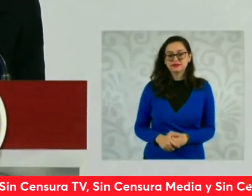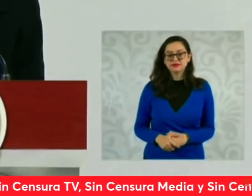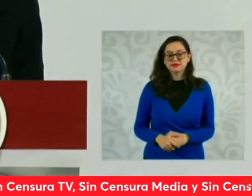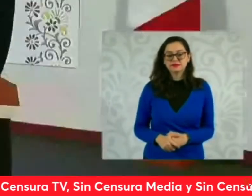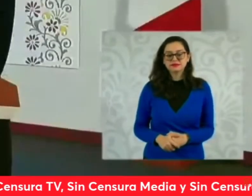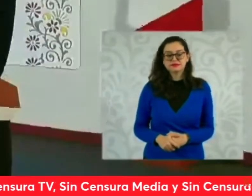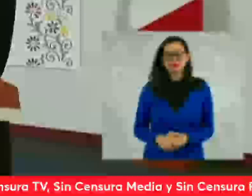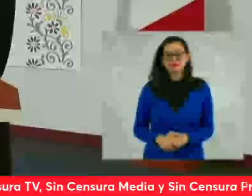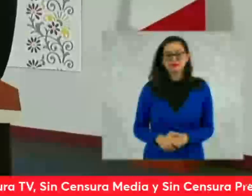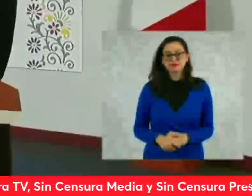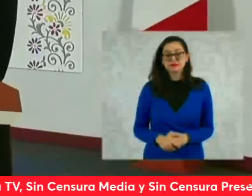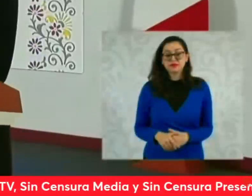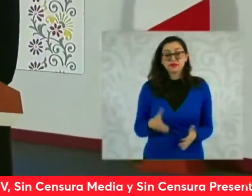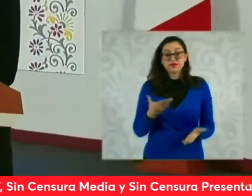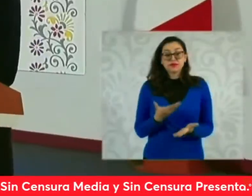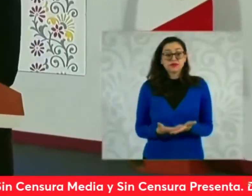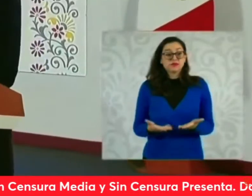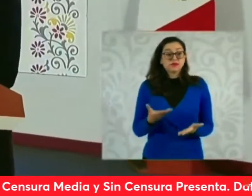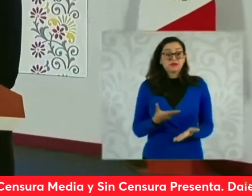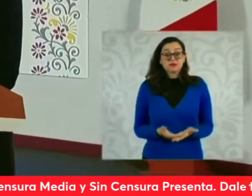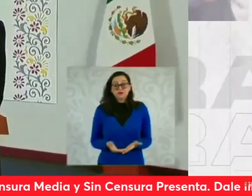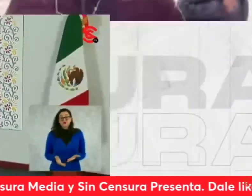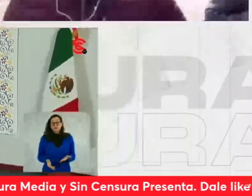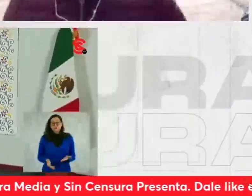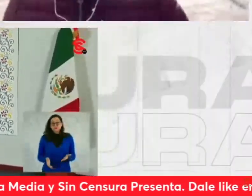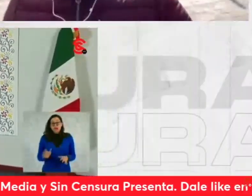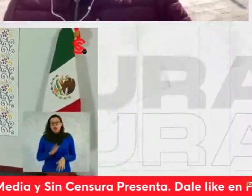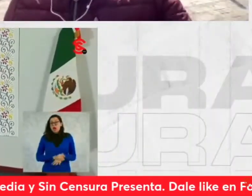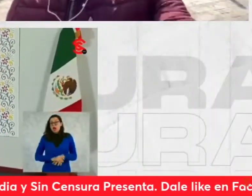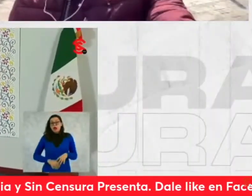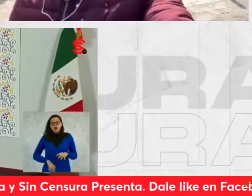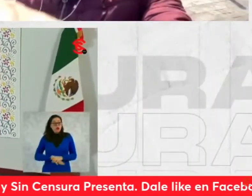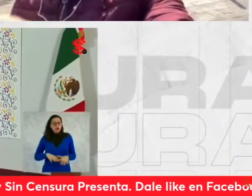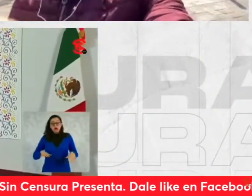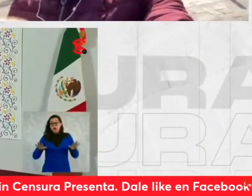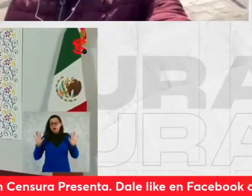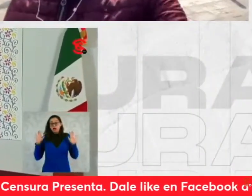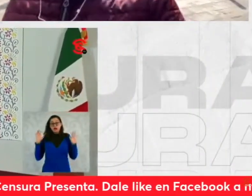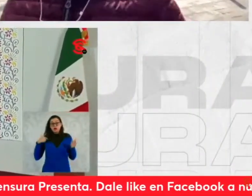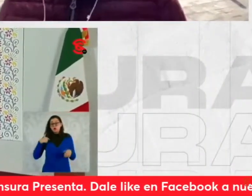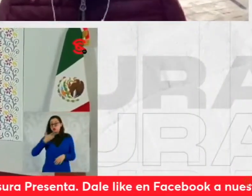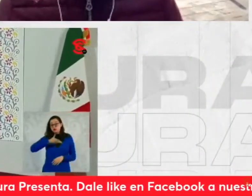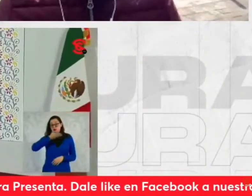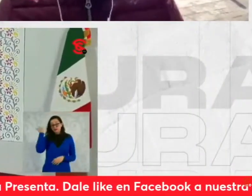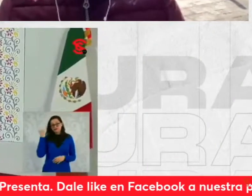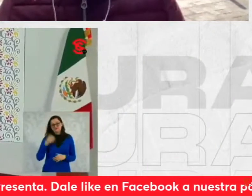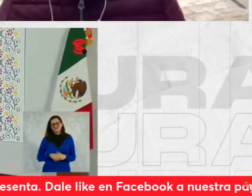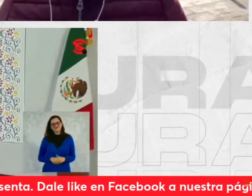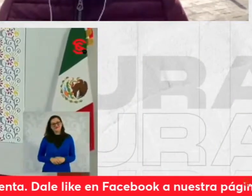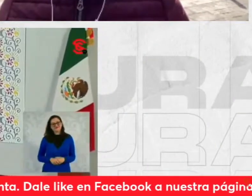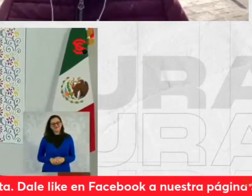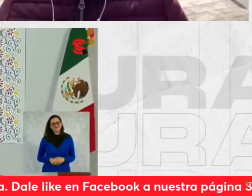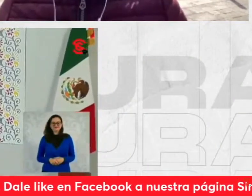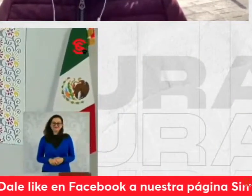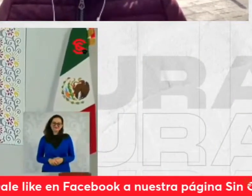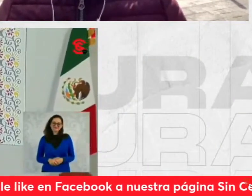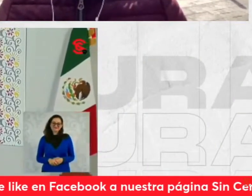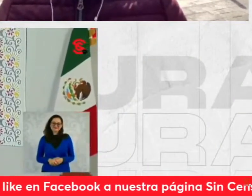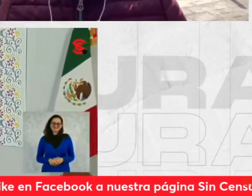Uf. Y no. Uf. Y recontra uf, como diría el perro Bermúdez. Ahora resulta que es una